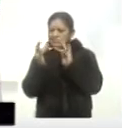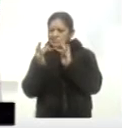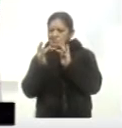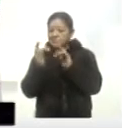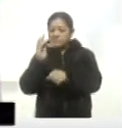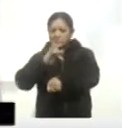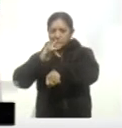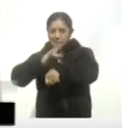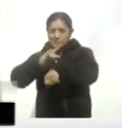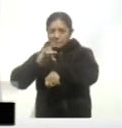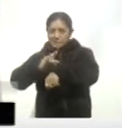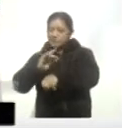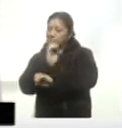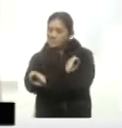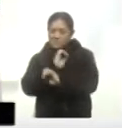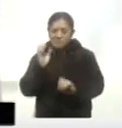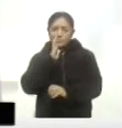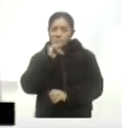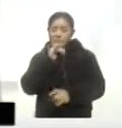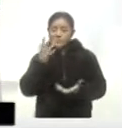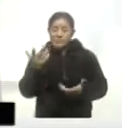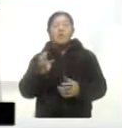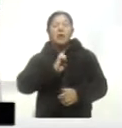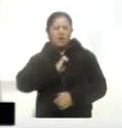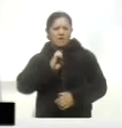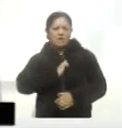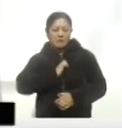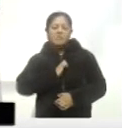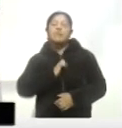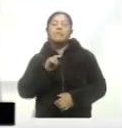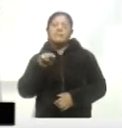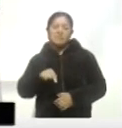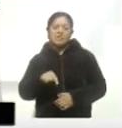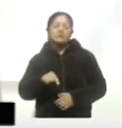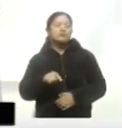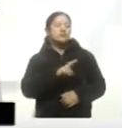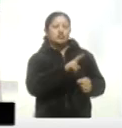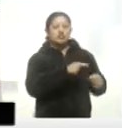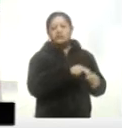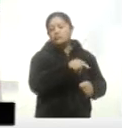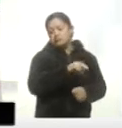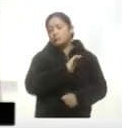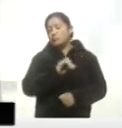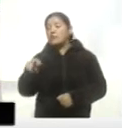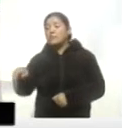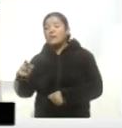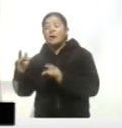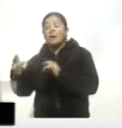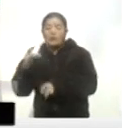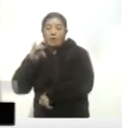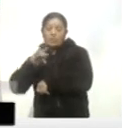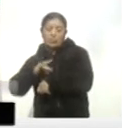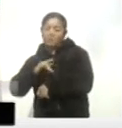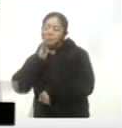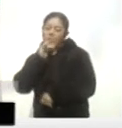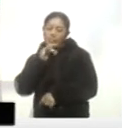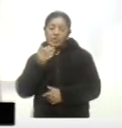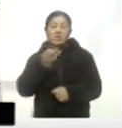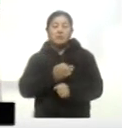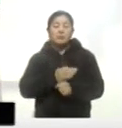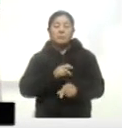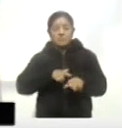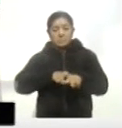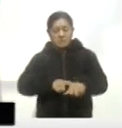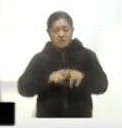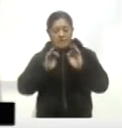y ya las peleas, además de todos los entrenamientos ya en contacto, pues no se podrán hacer hasta el momento, pues solamente para mantener la cuestión física y, como ya lo